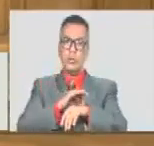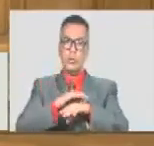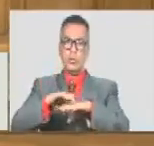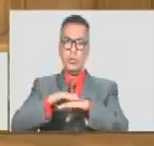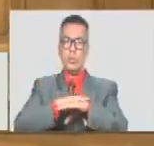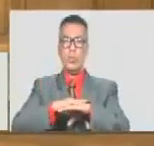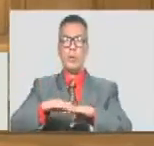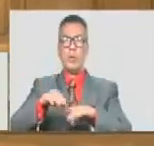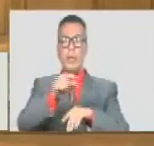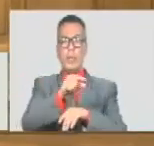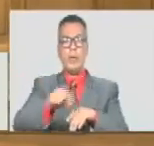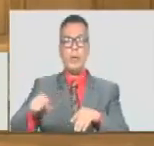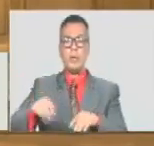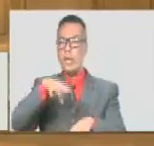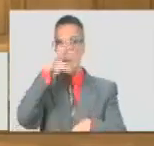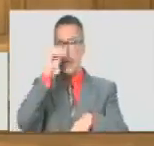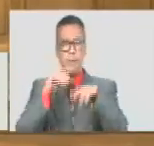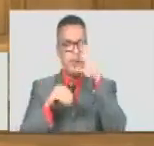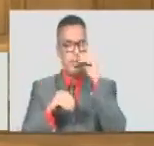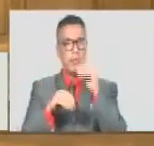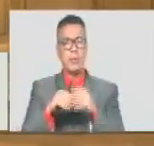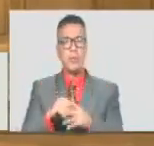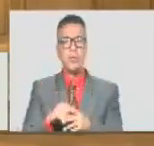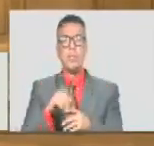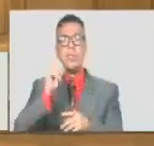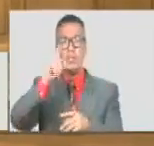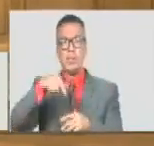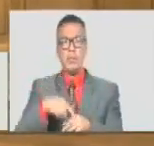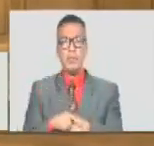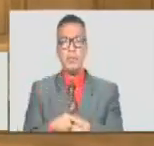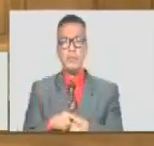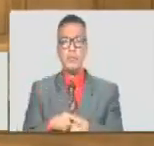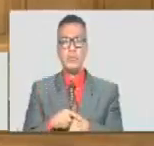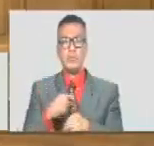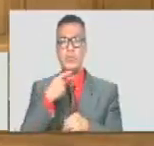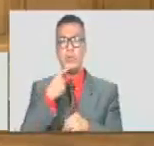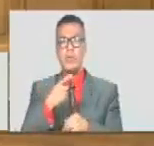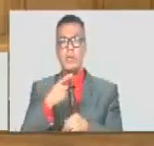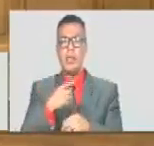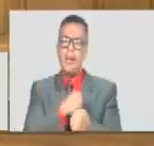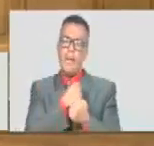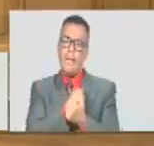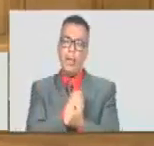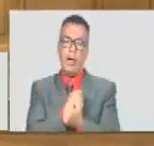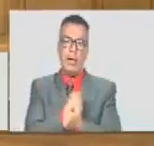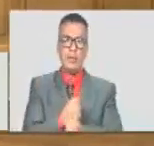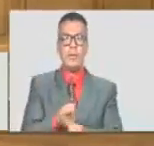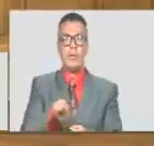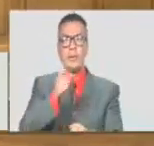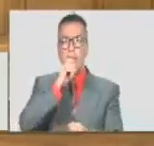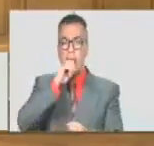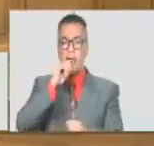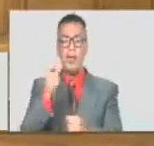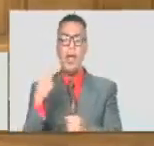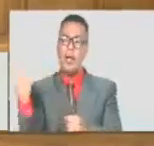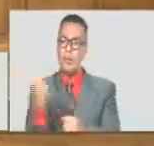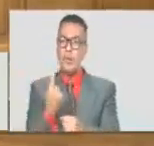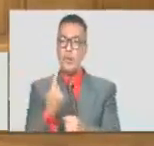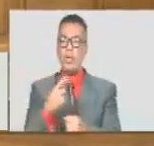La gente aprende a odiar. También se le puede enseñar a amar. El amor llega